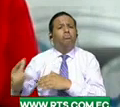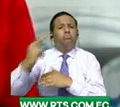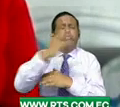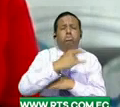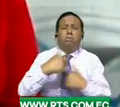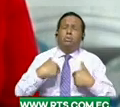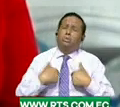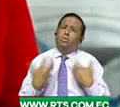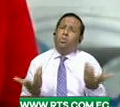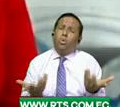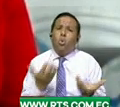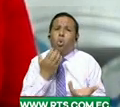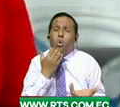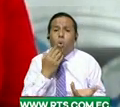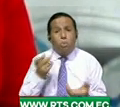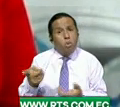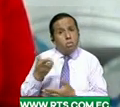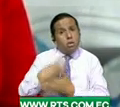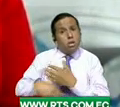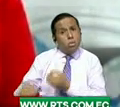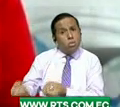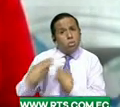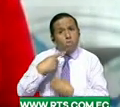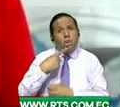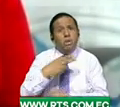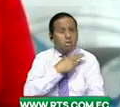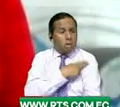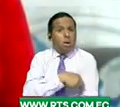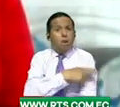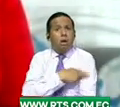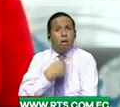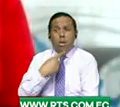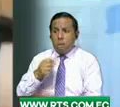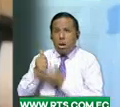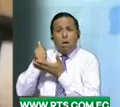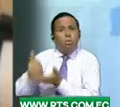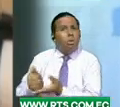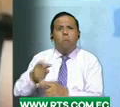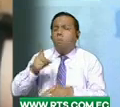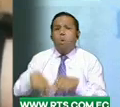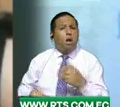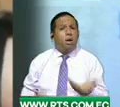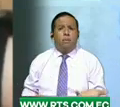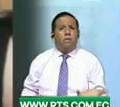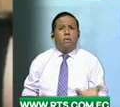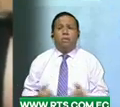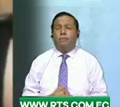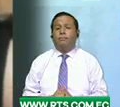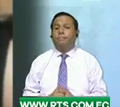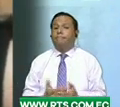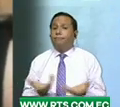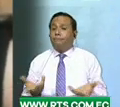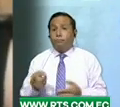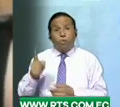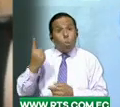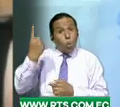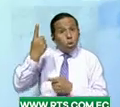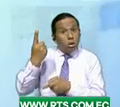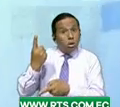otra salida porque me dicen que incluso la Cruz Roja no es una garantía para que mi hijo salga. El caso de Diego no es el